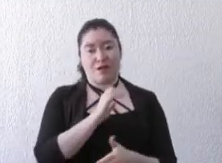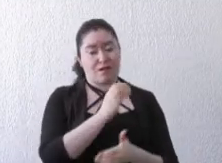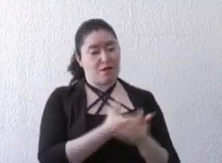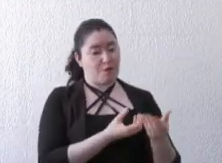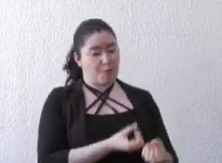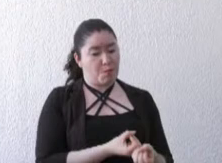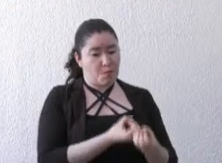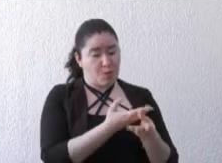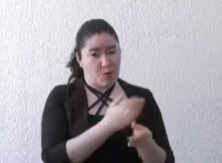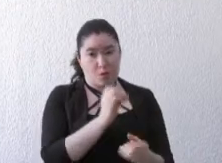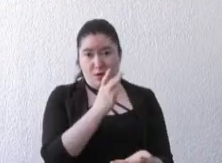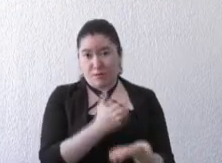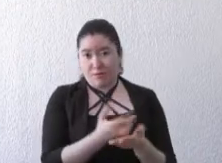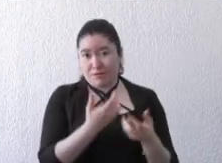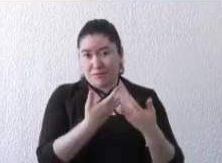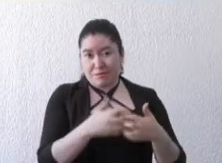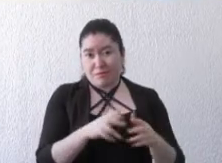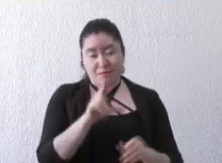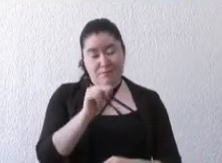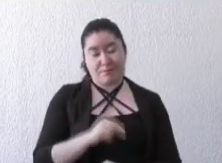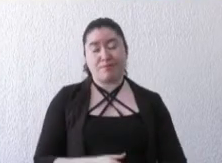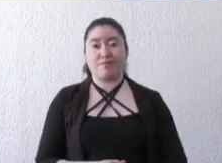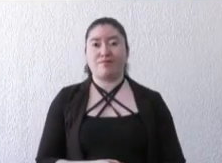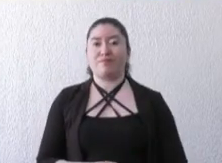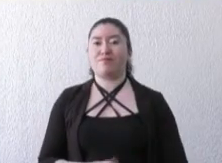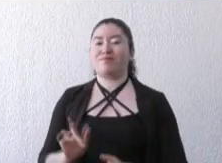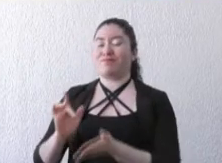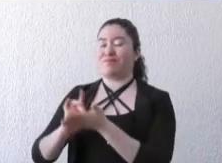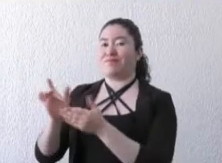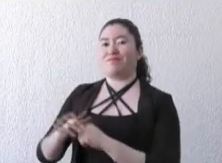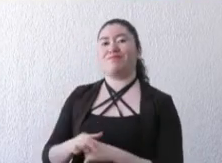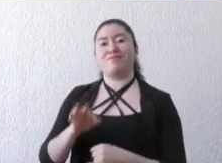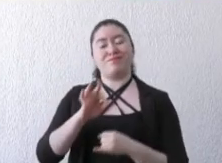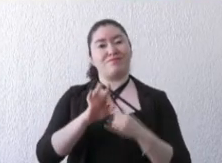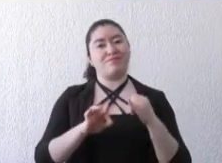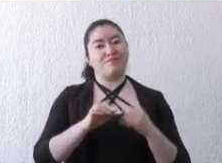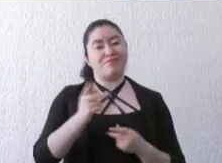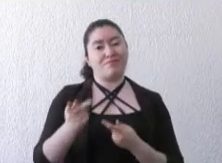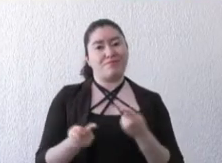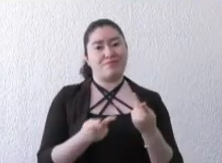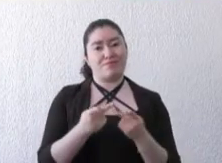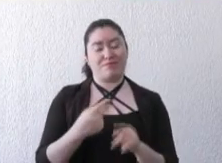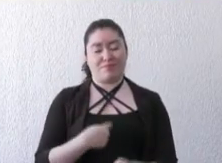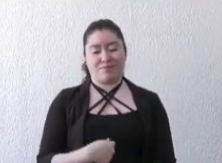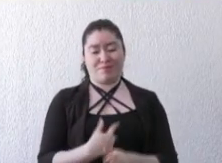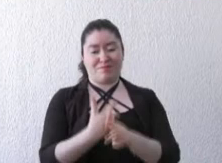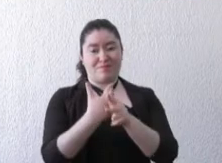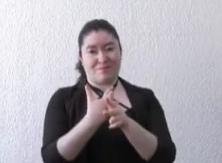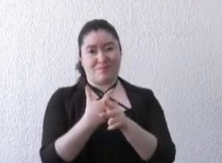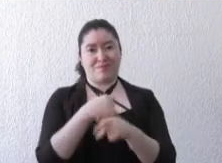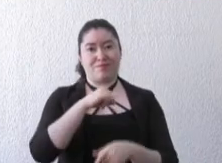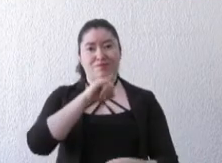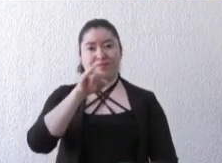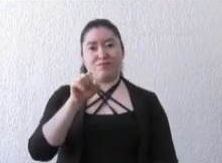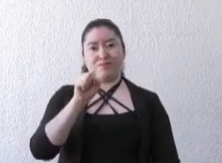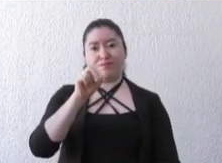del agua. Gracias. Última pregunta vía Zoom, Jonás López de Grupo Imagen.